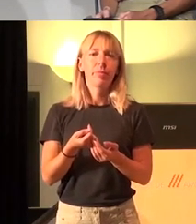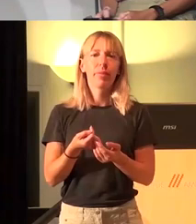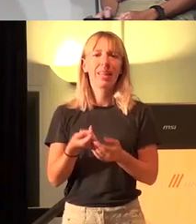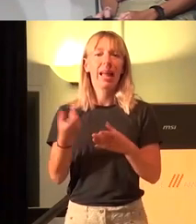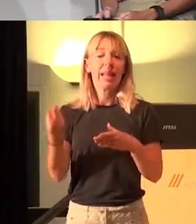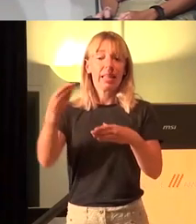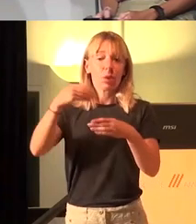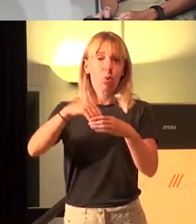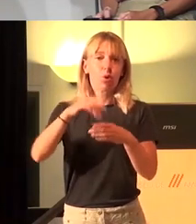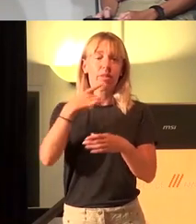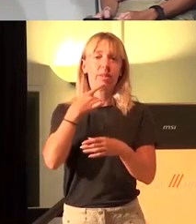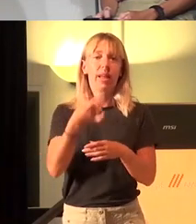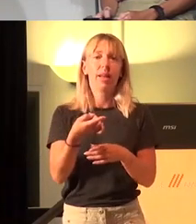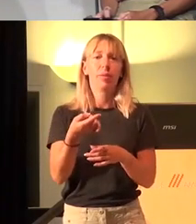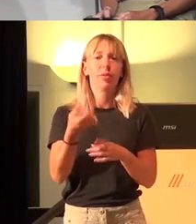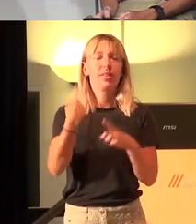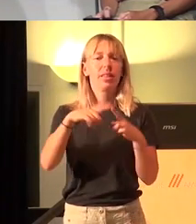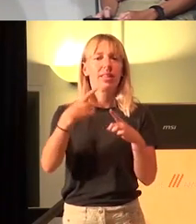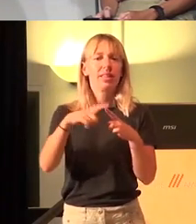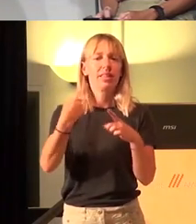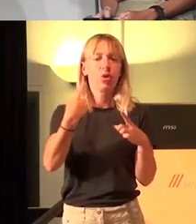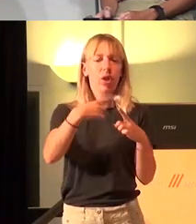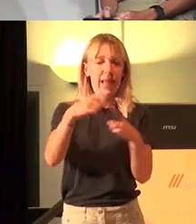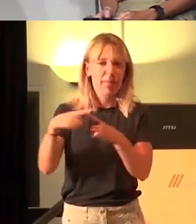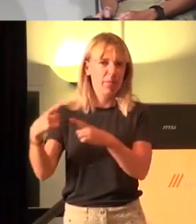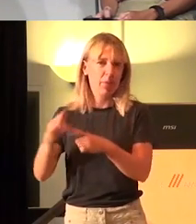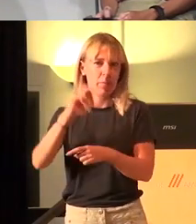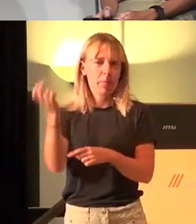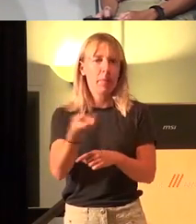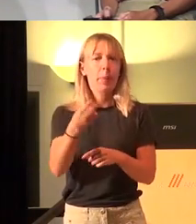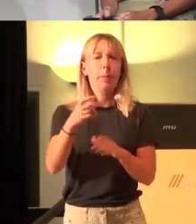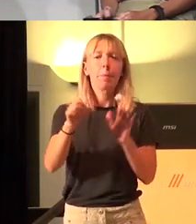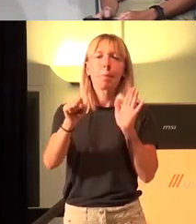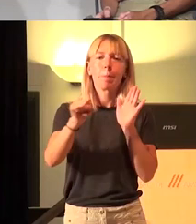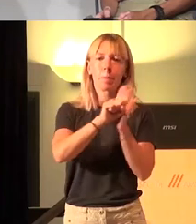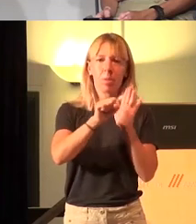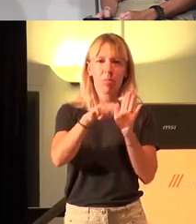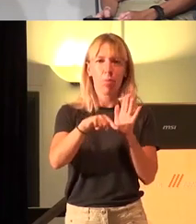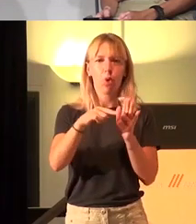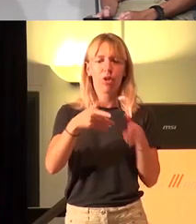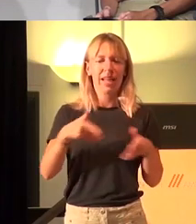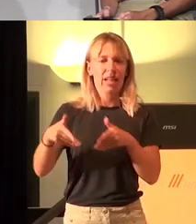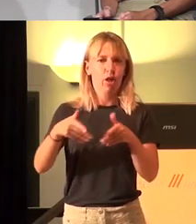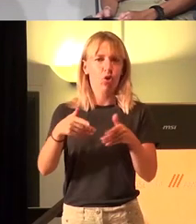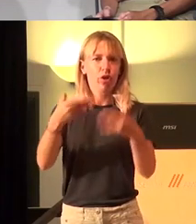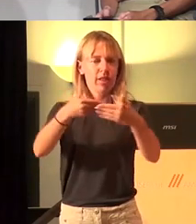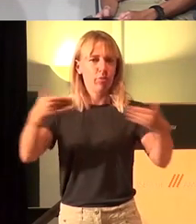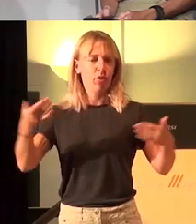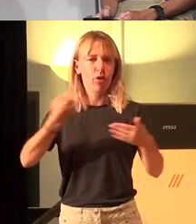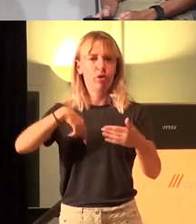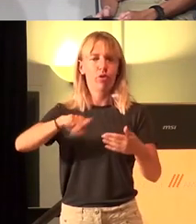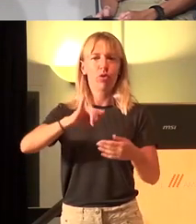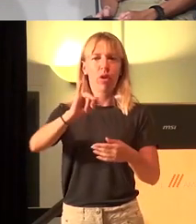la inclusión, digamos, de los distintos elementos, símbolos, ¿no?, a lo largo del recorrido de las exposiciones que